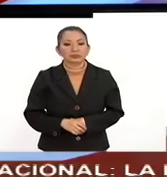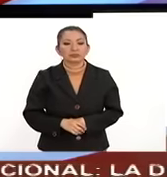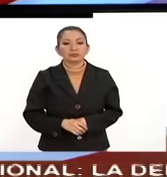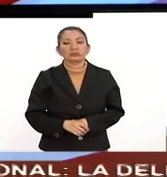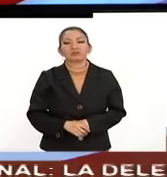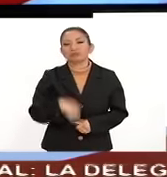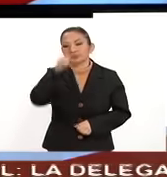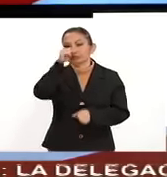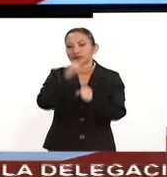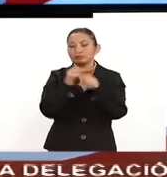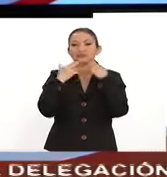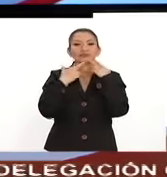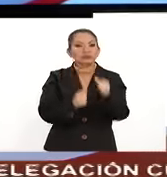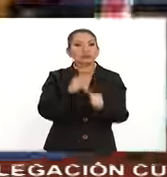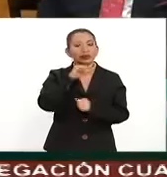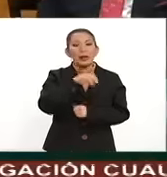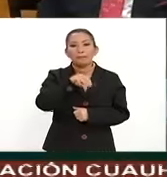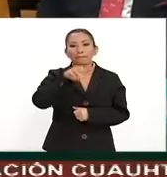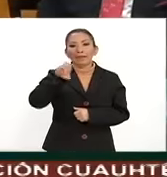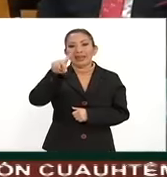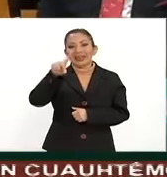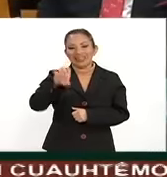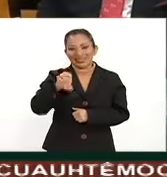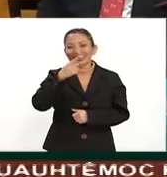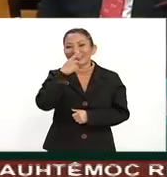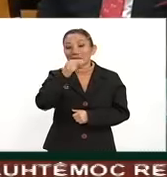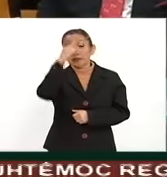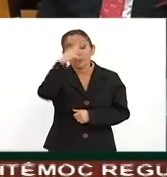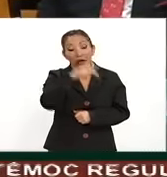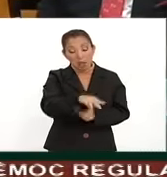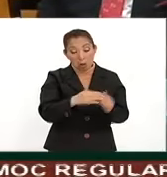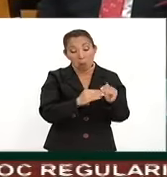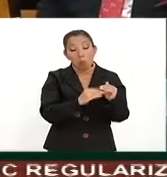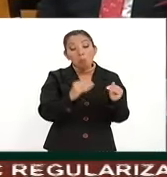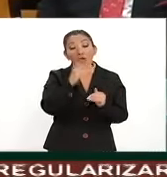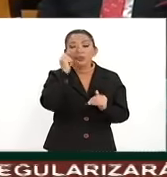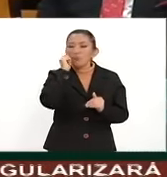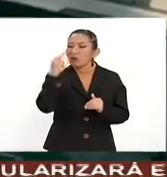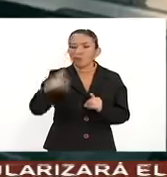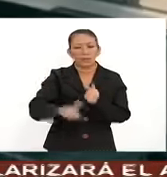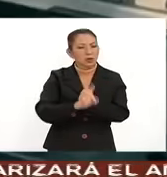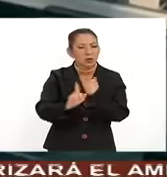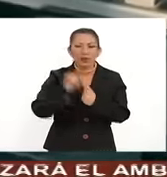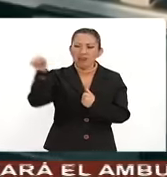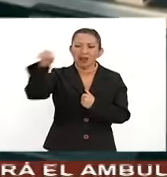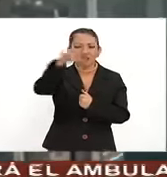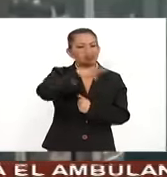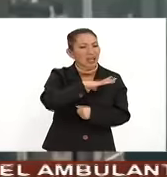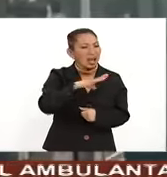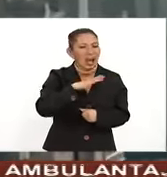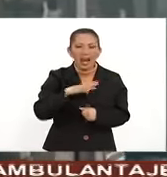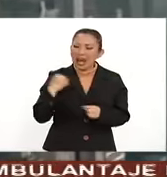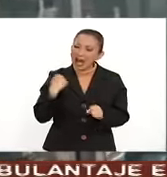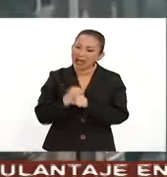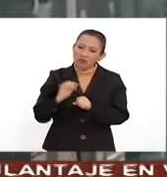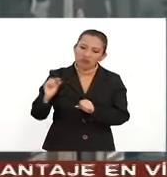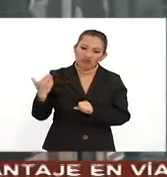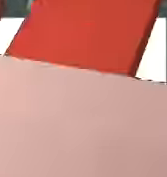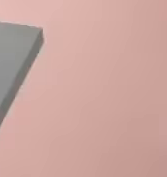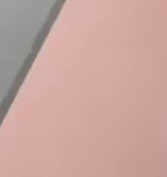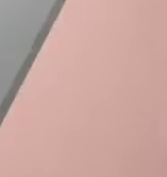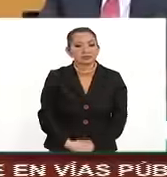El secretario de Hacienda, José Antonio Meade, aseguró que México ha crecido a pesar de los retos a los que se ha enfrentado en los años más